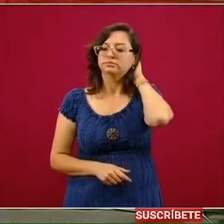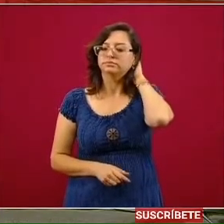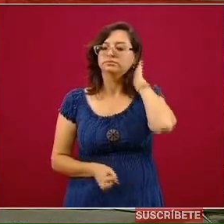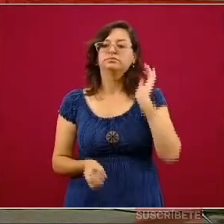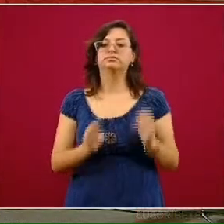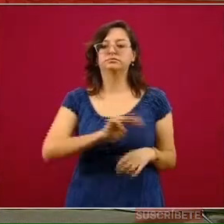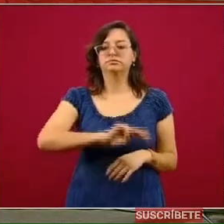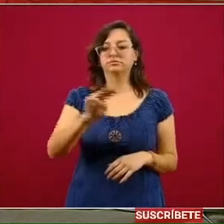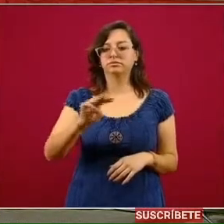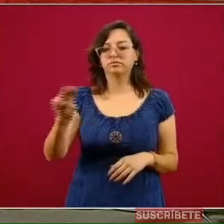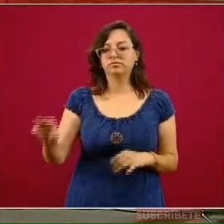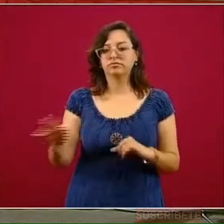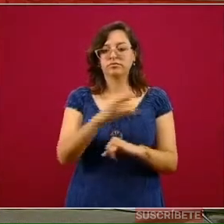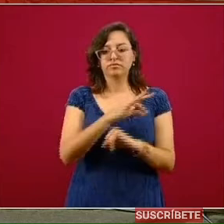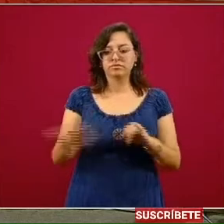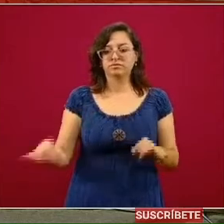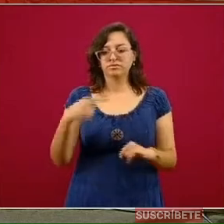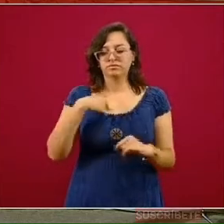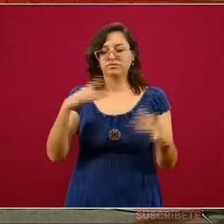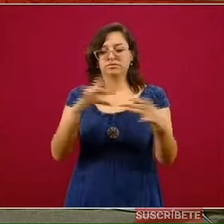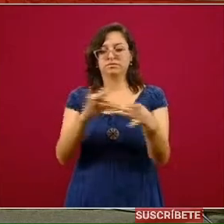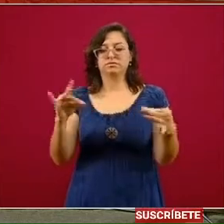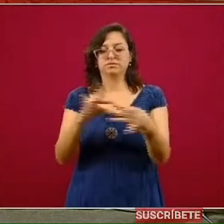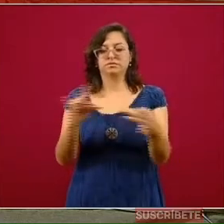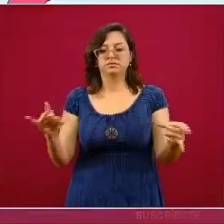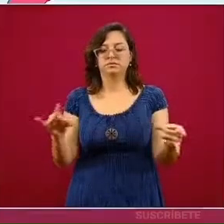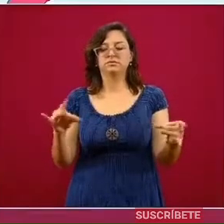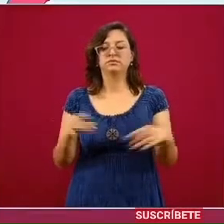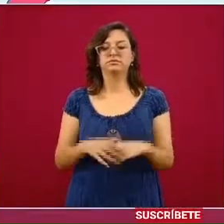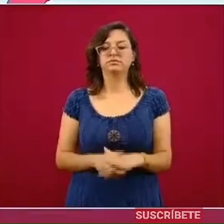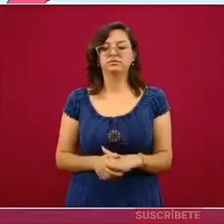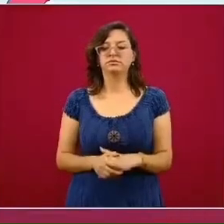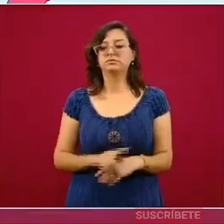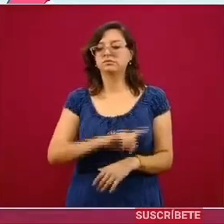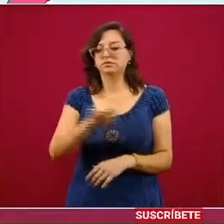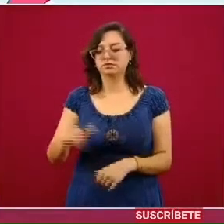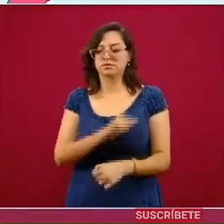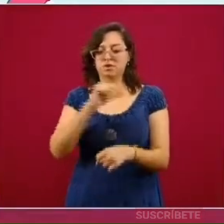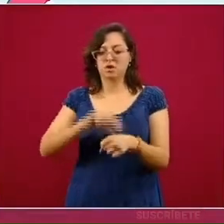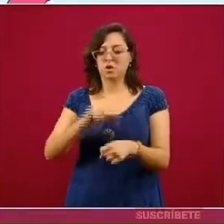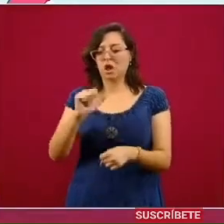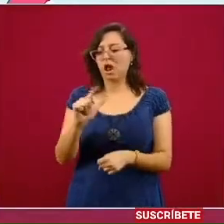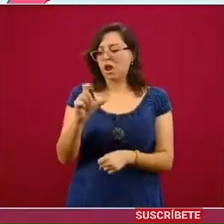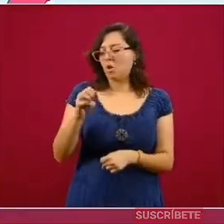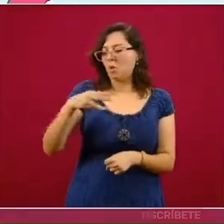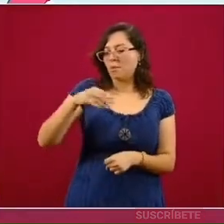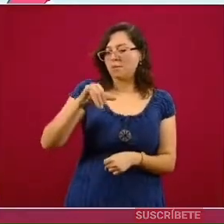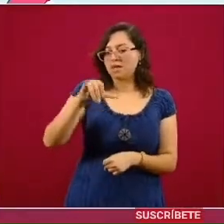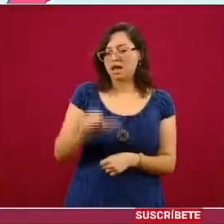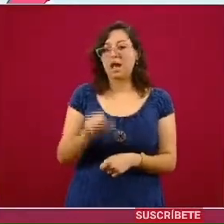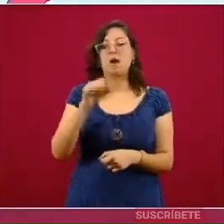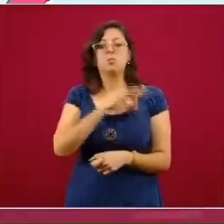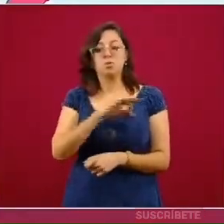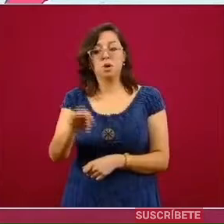Michoacán, esta es la última que presento yo, sigue el doctor Alomía. También hay municipios que se han quedado